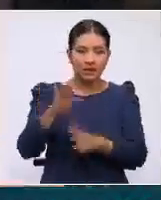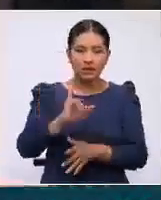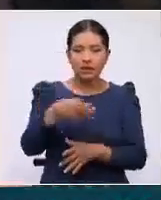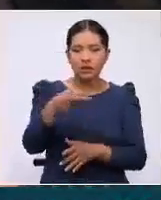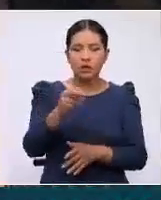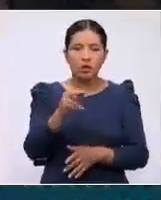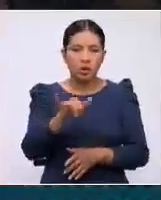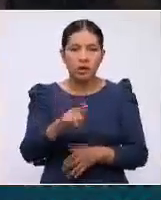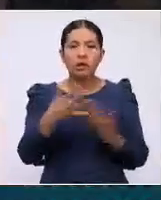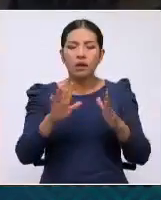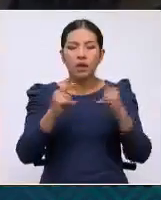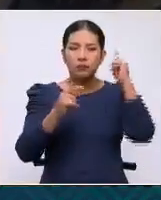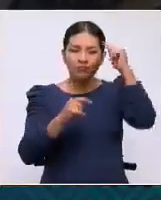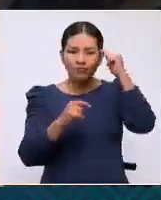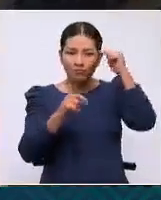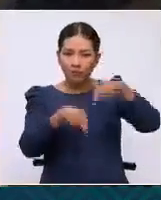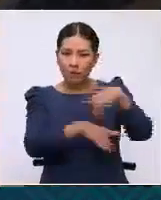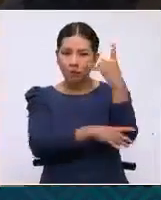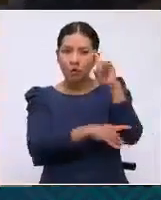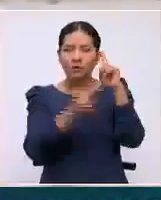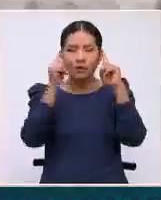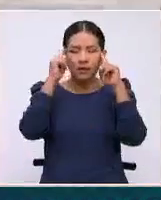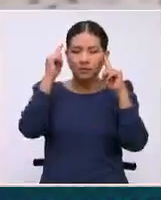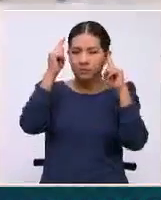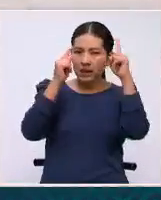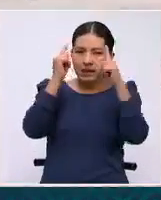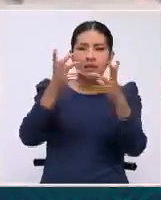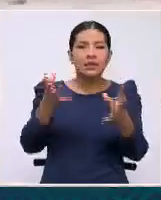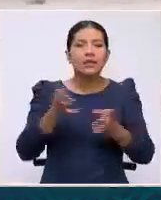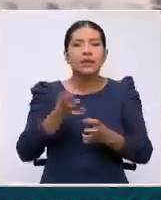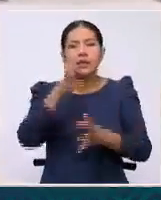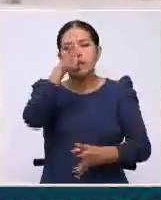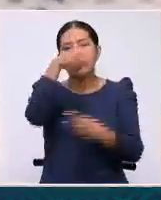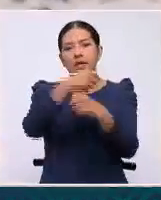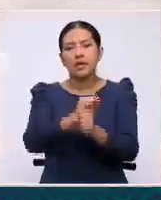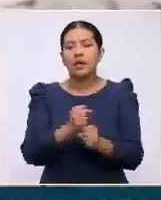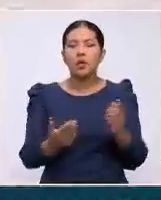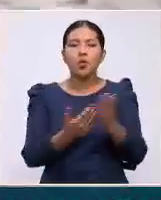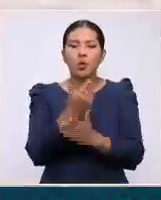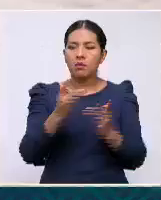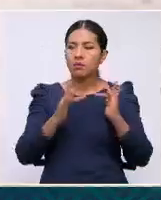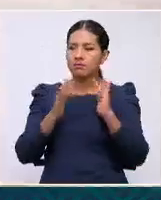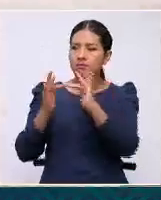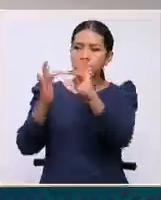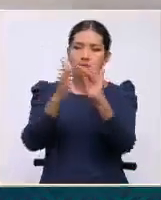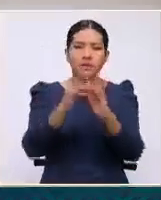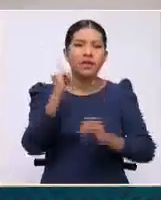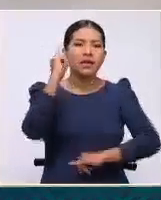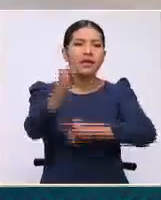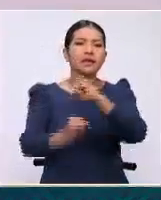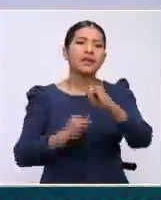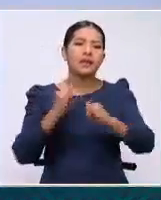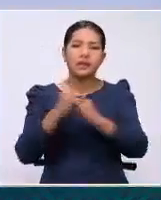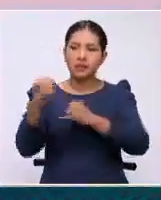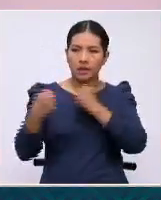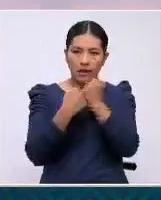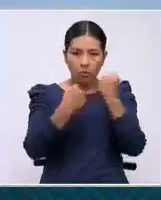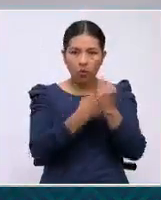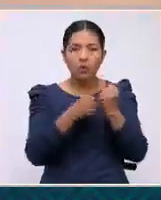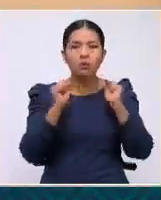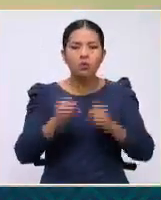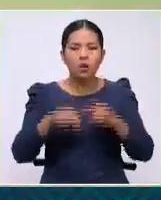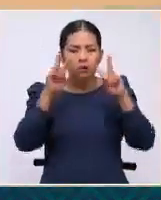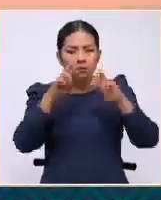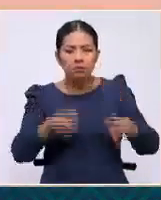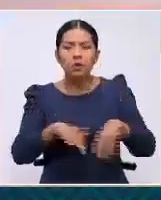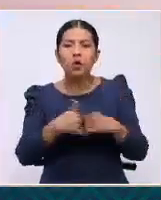informó que el gobierno evalúa la creación de una red dedicada a la investigación de tráfico ilegal de vehículos con el apoyo y respaldo de cooperación